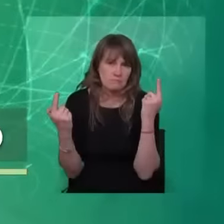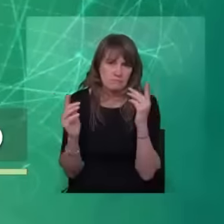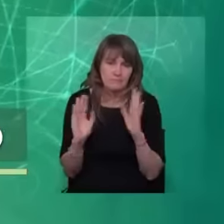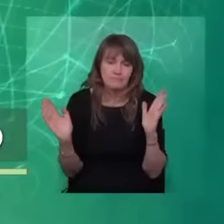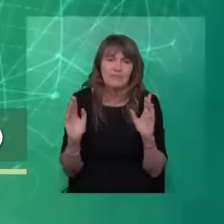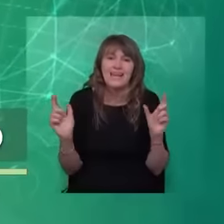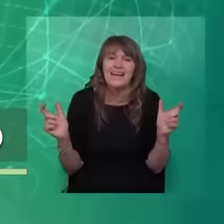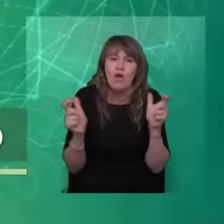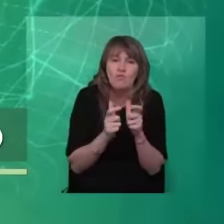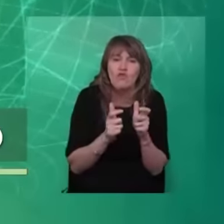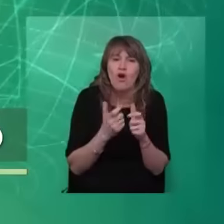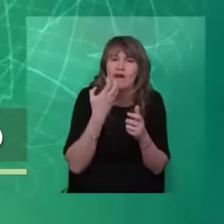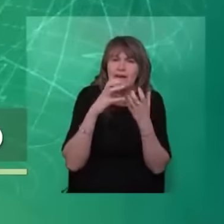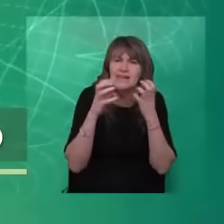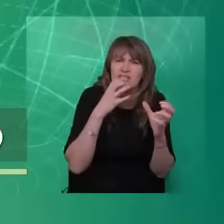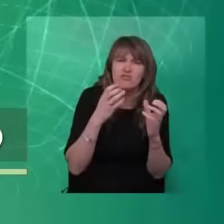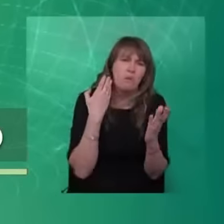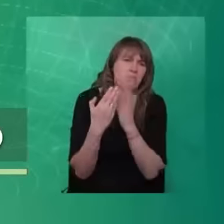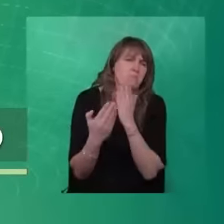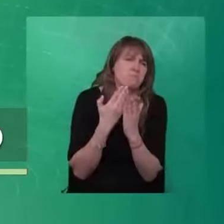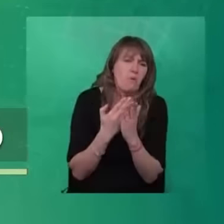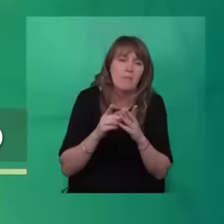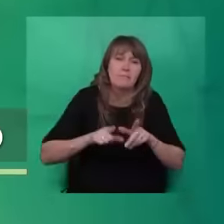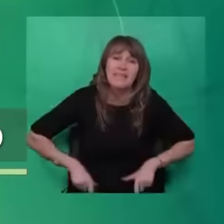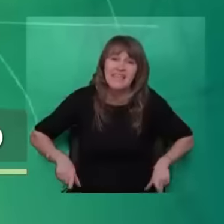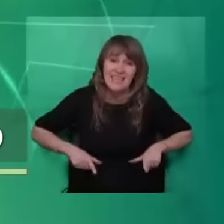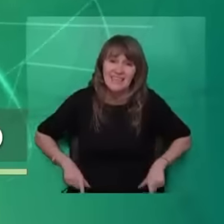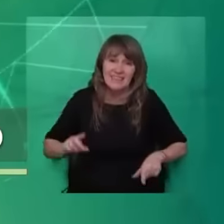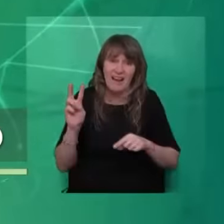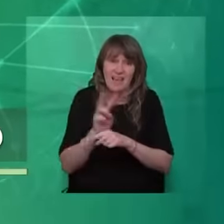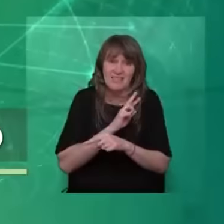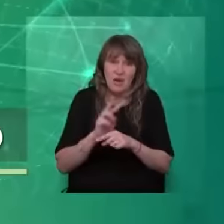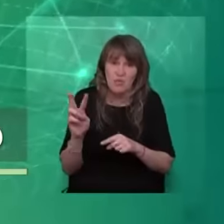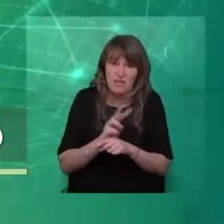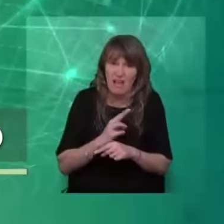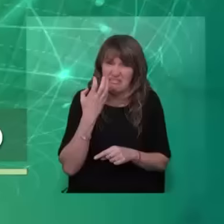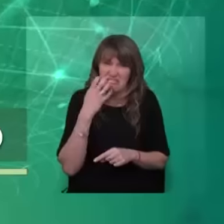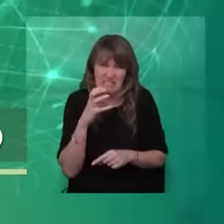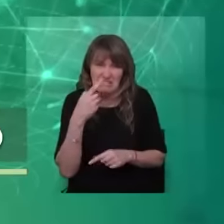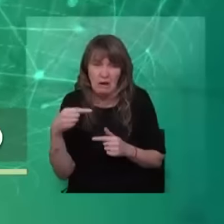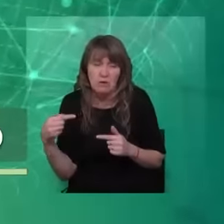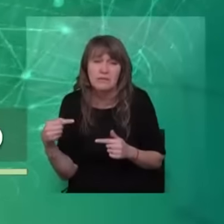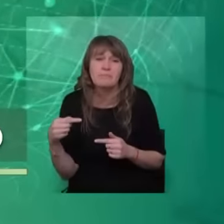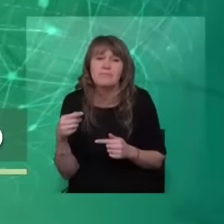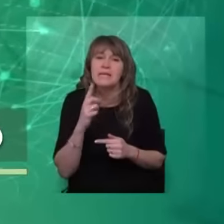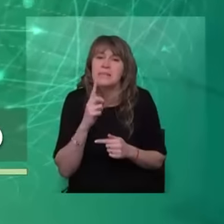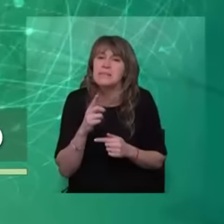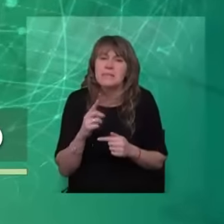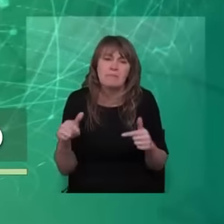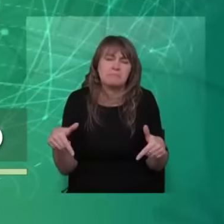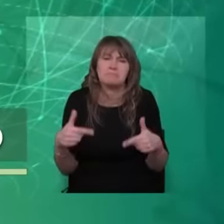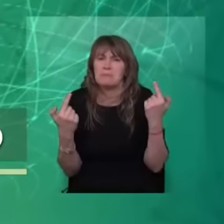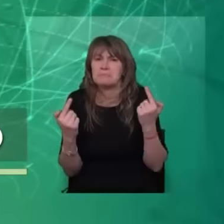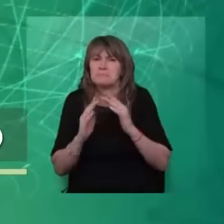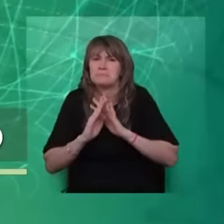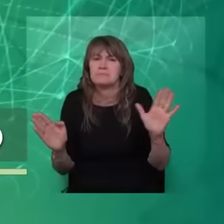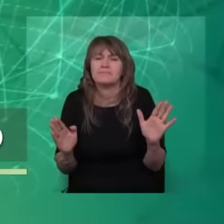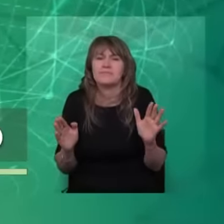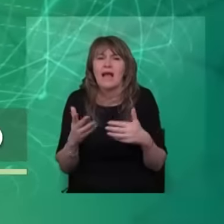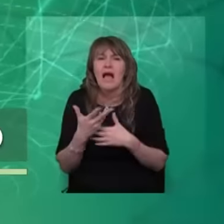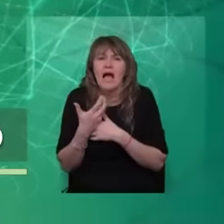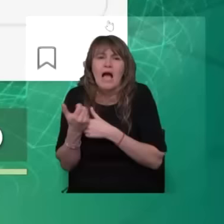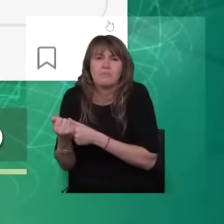gritos insultos y portazos la ministra de seguridad Patricia bullrich afirmó que el Pro avanza hacia su ruptura al tiempo que defendió su Alianza